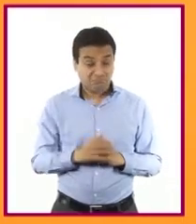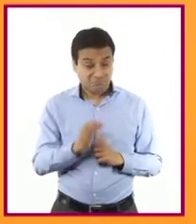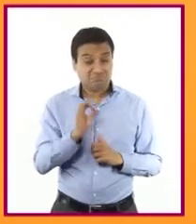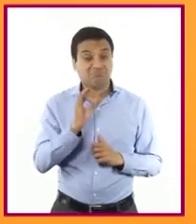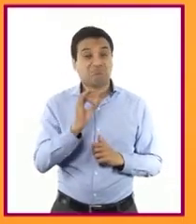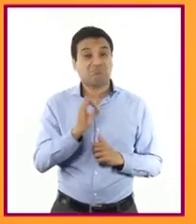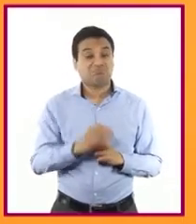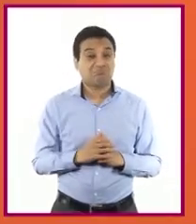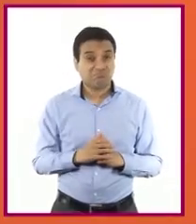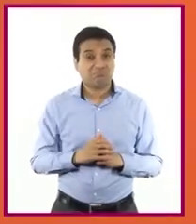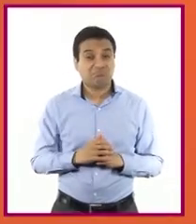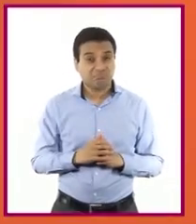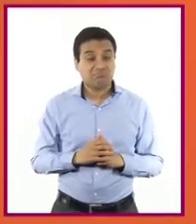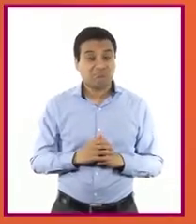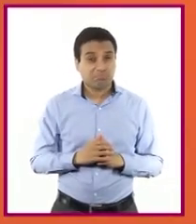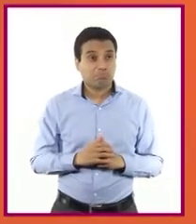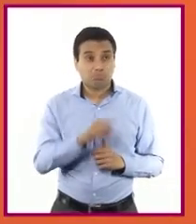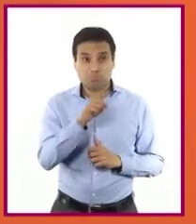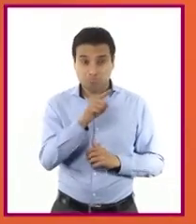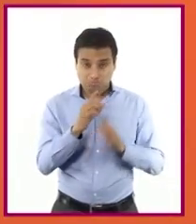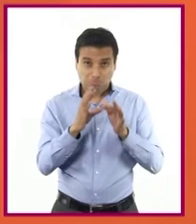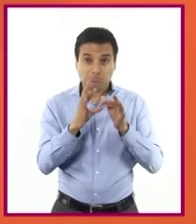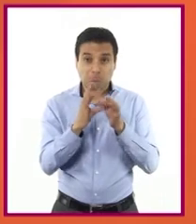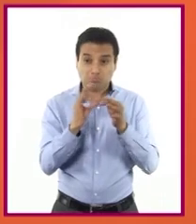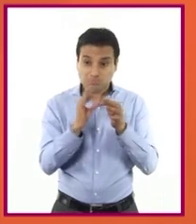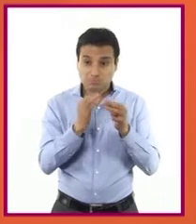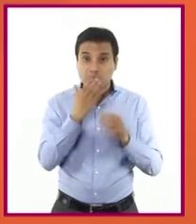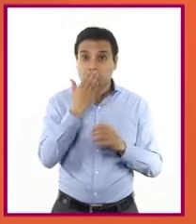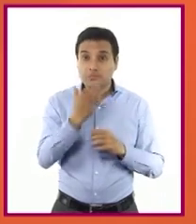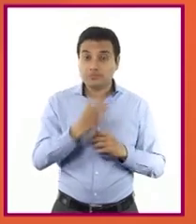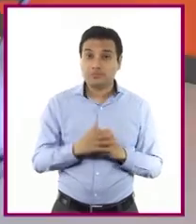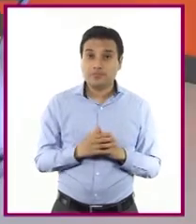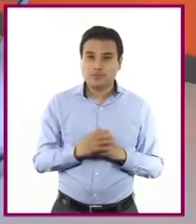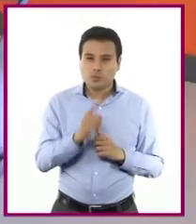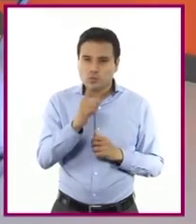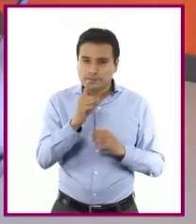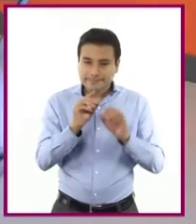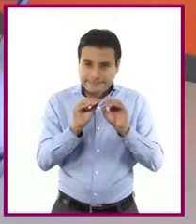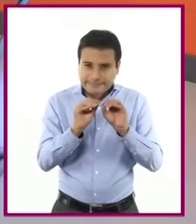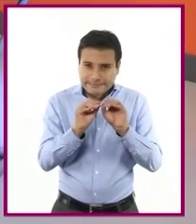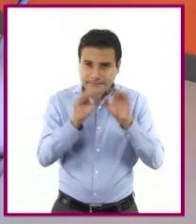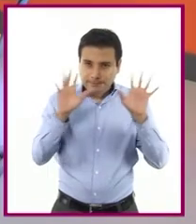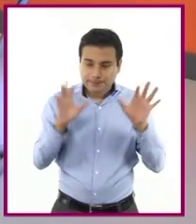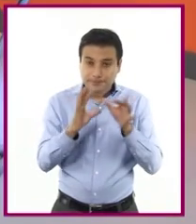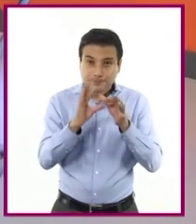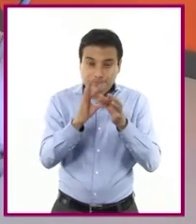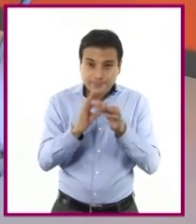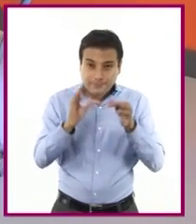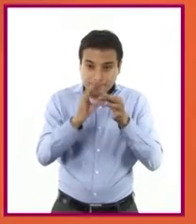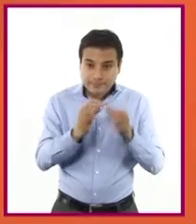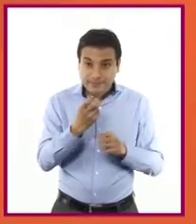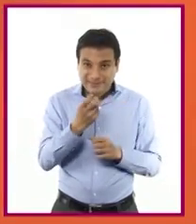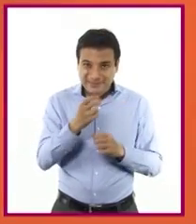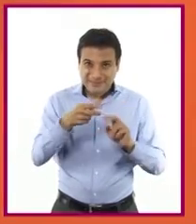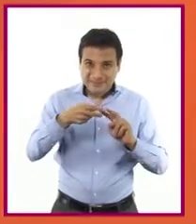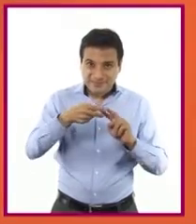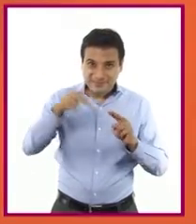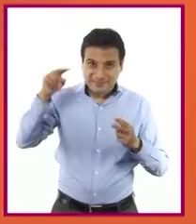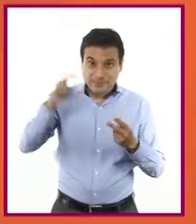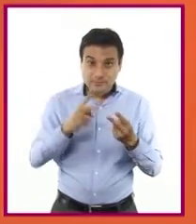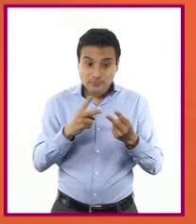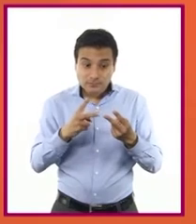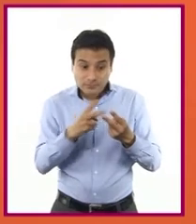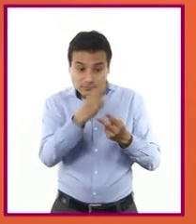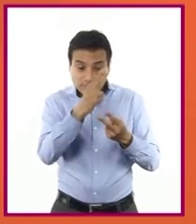acertada y la complementaste muy bien. Solamente aclarar que ese cortar y pegar se da